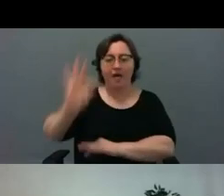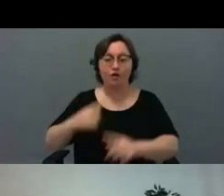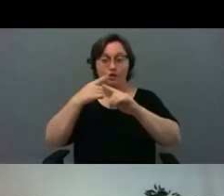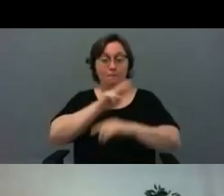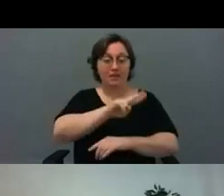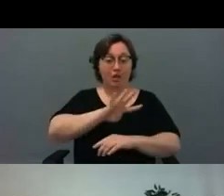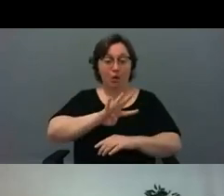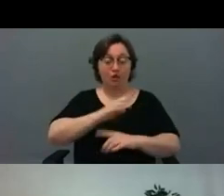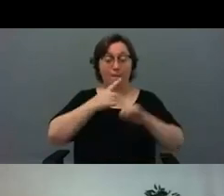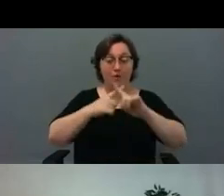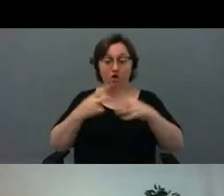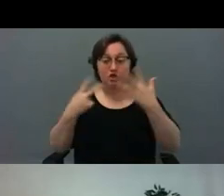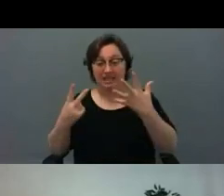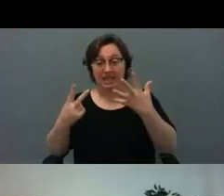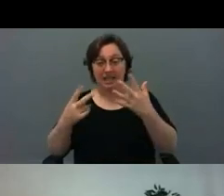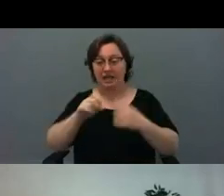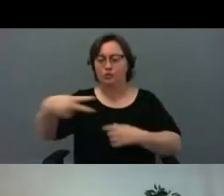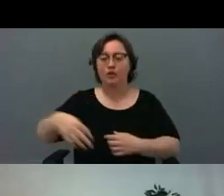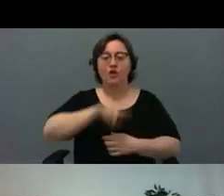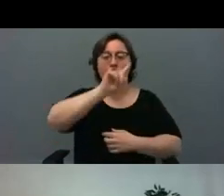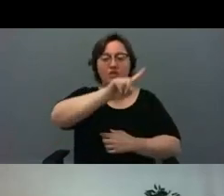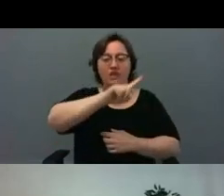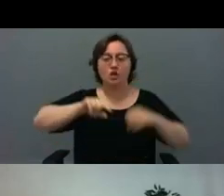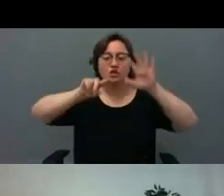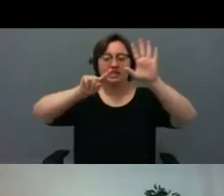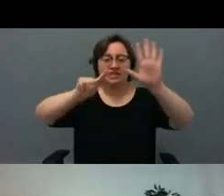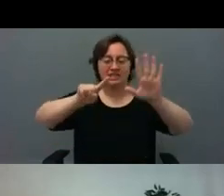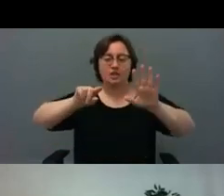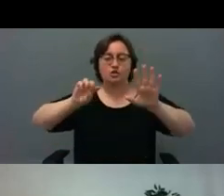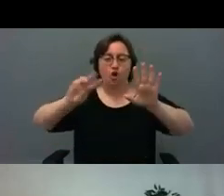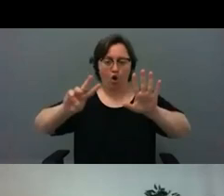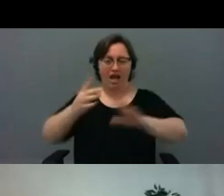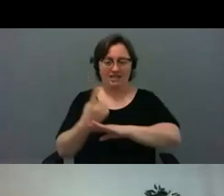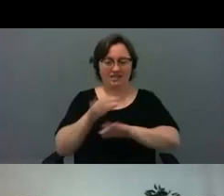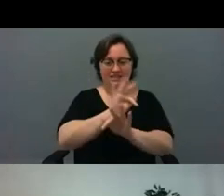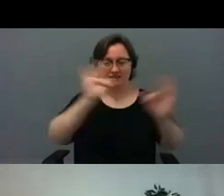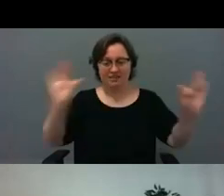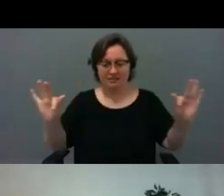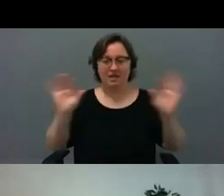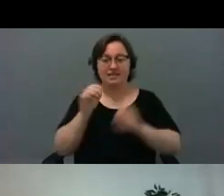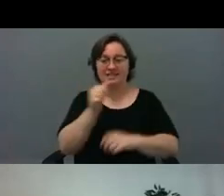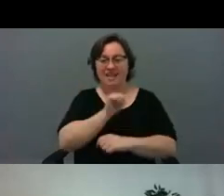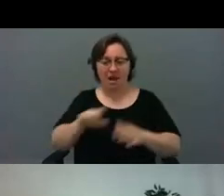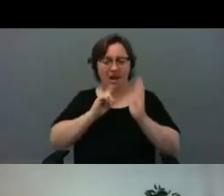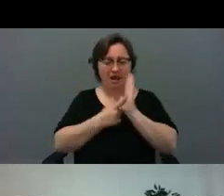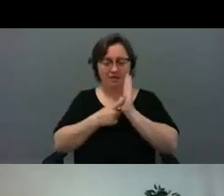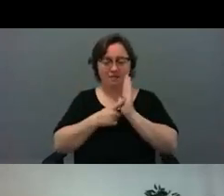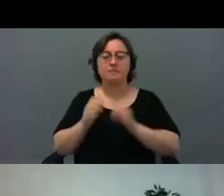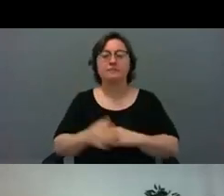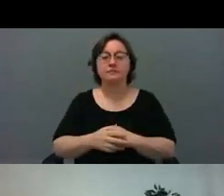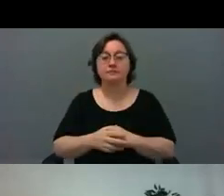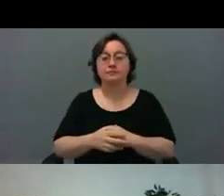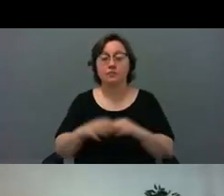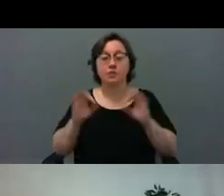esas 168 horas que habla del lema de este año, ¿no? No